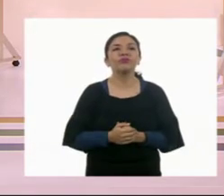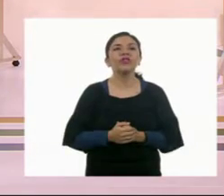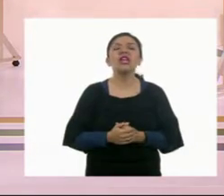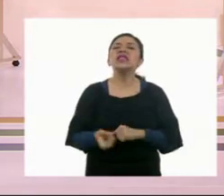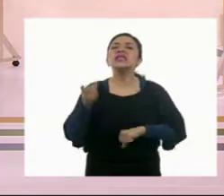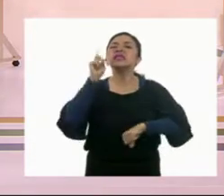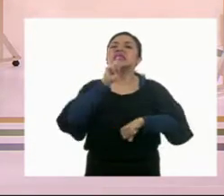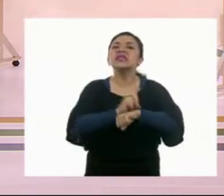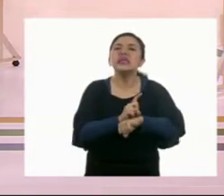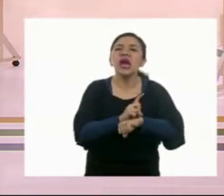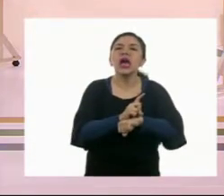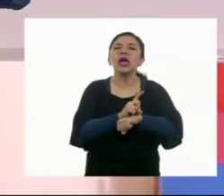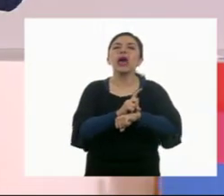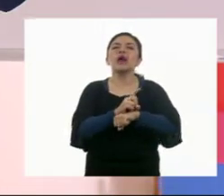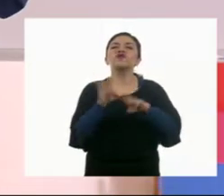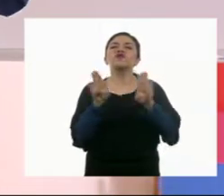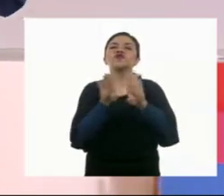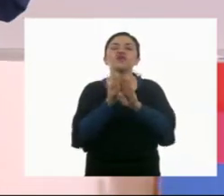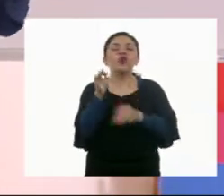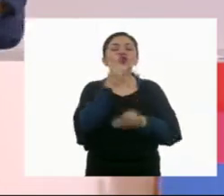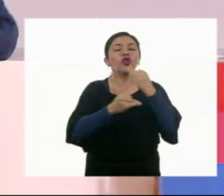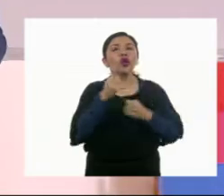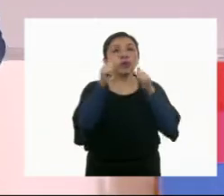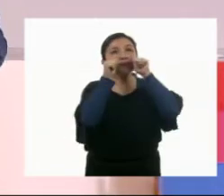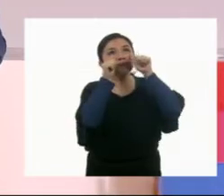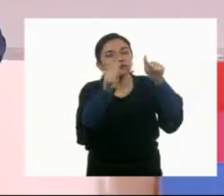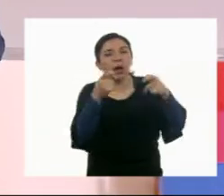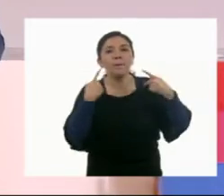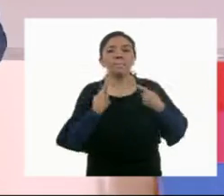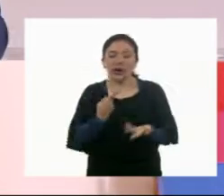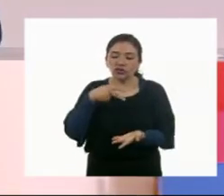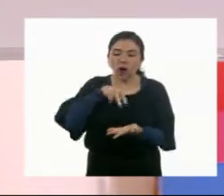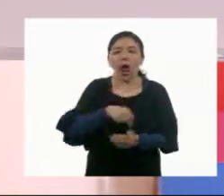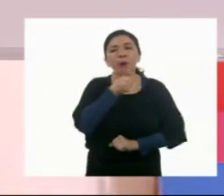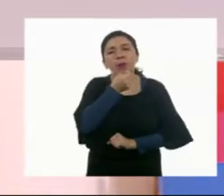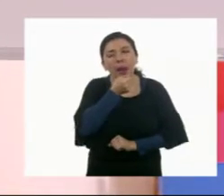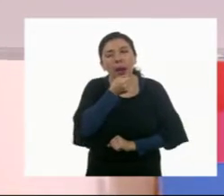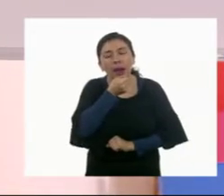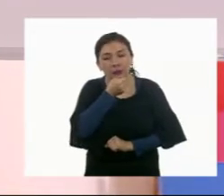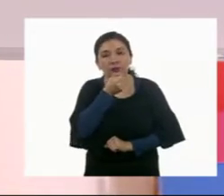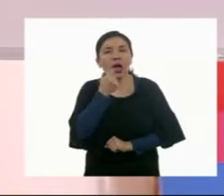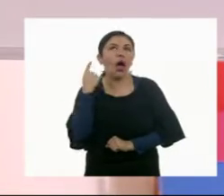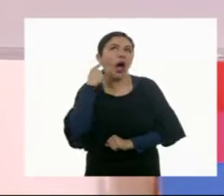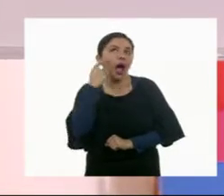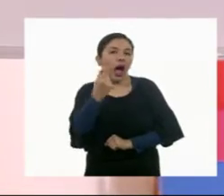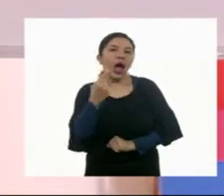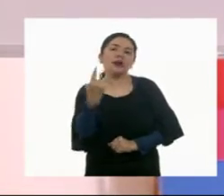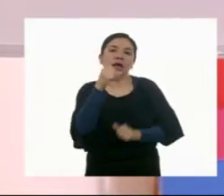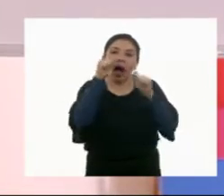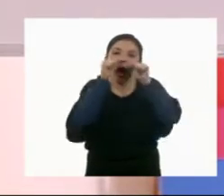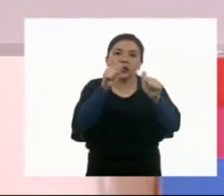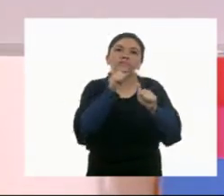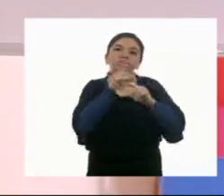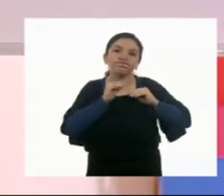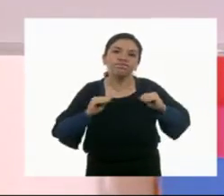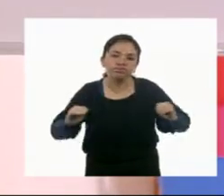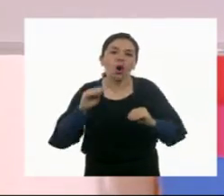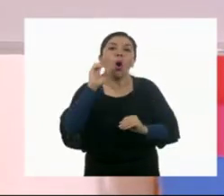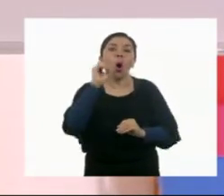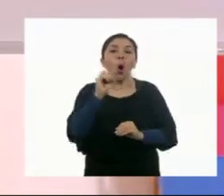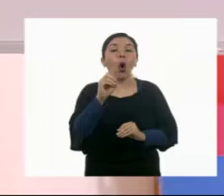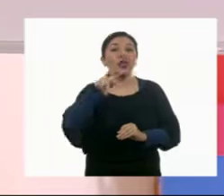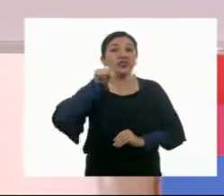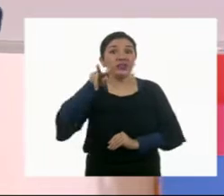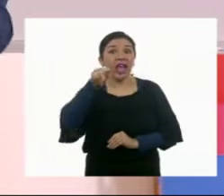ceremonia y necesitamos todo el mundo escuchar a la persona que está hablando, pues tenemos que guardar silencio. Cuando se está grabando un programa